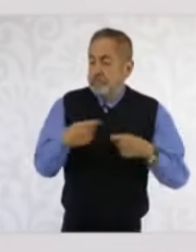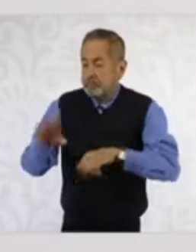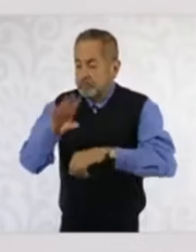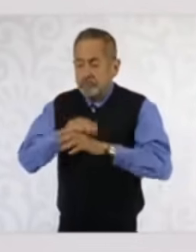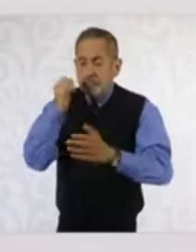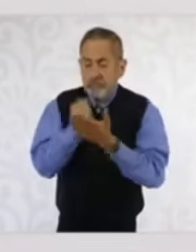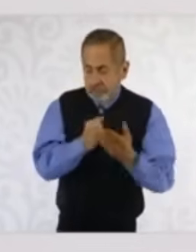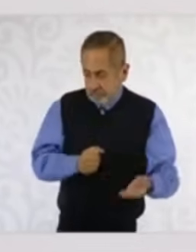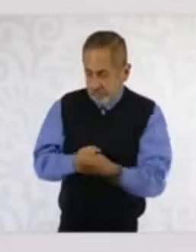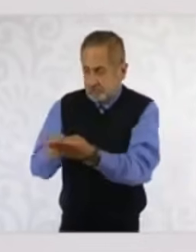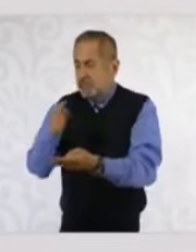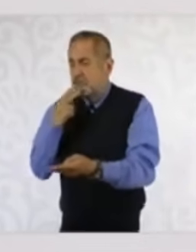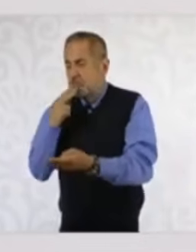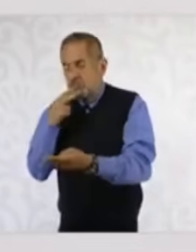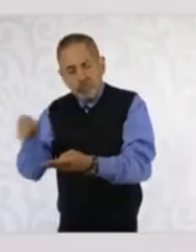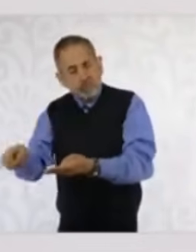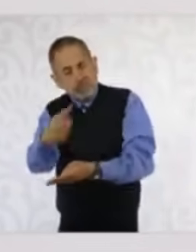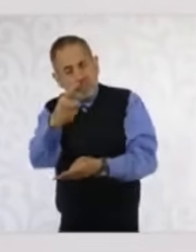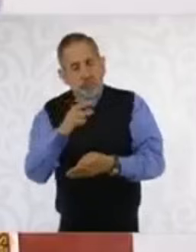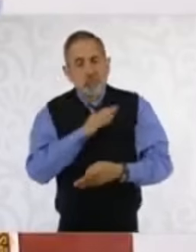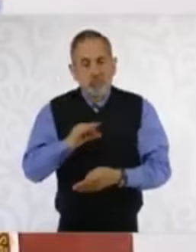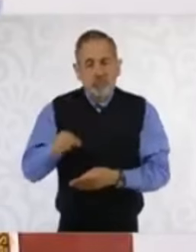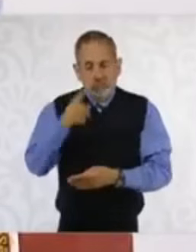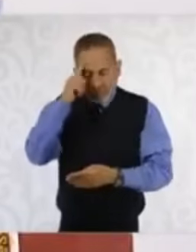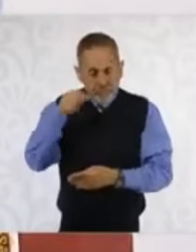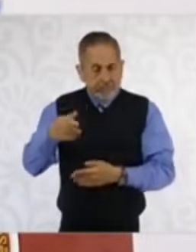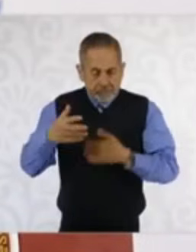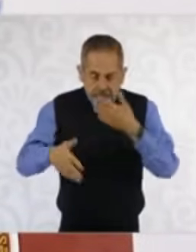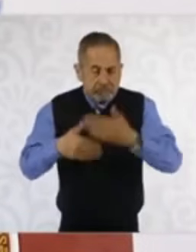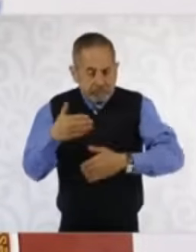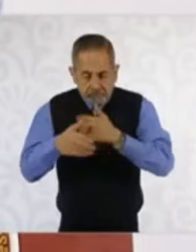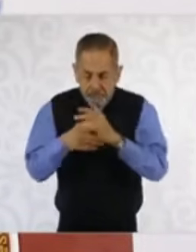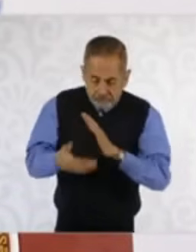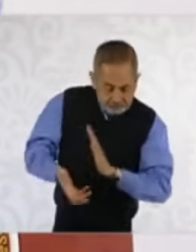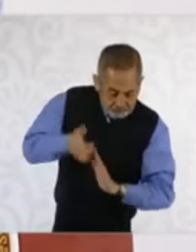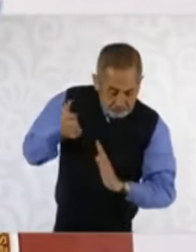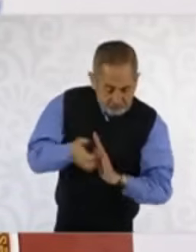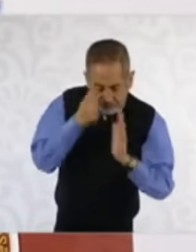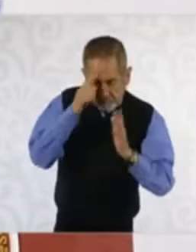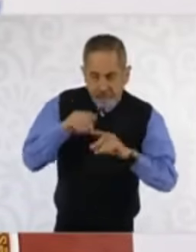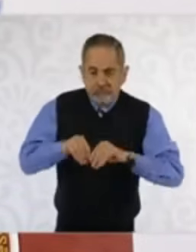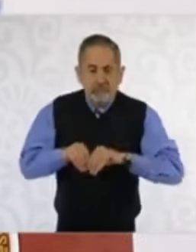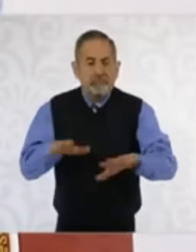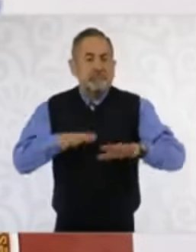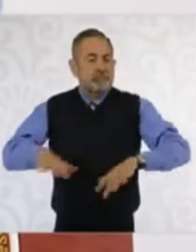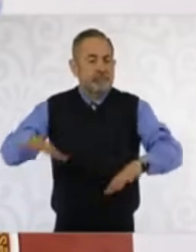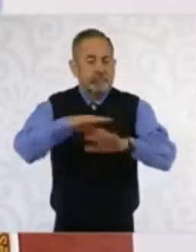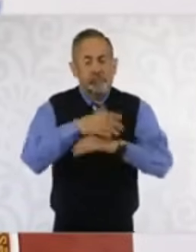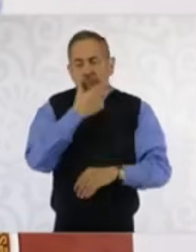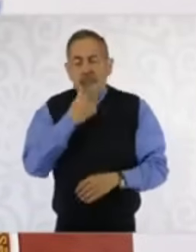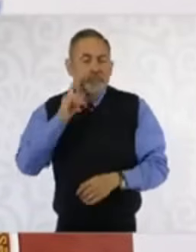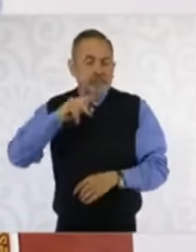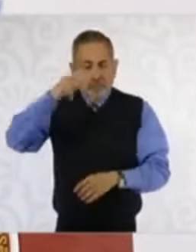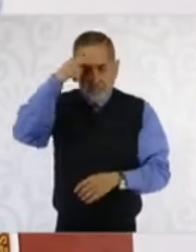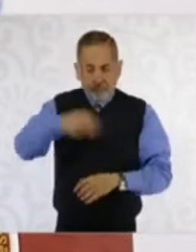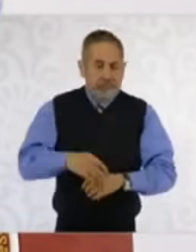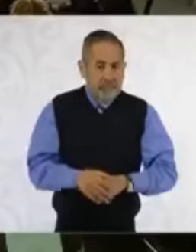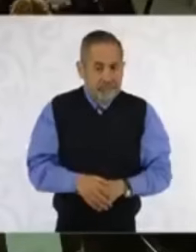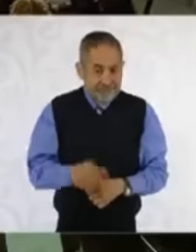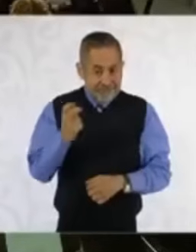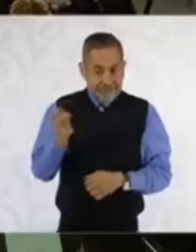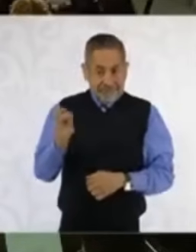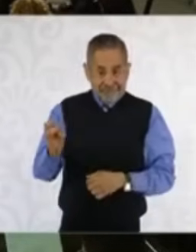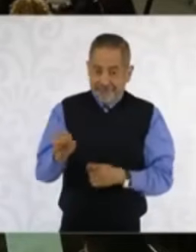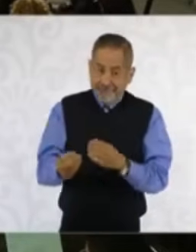años de edad. Si tienen menos, como 60, 61, 62, 63 o 64, no les va a tocar